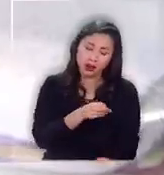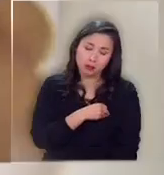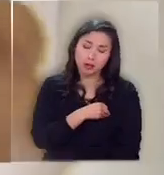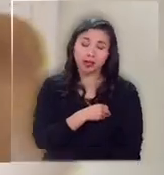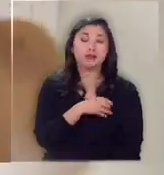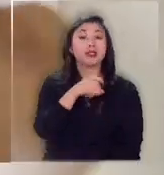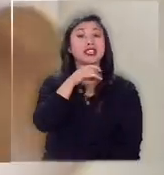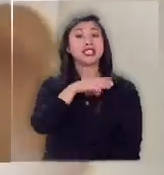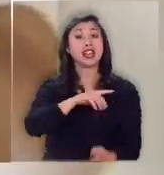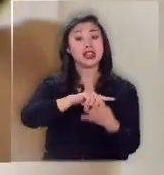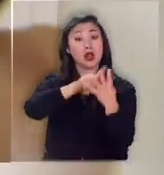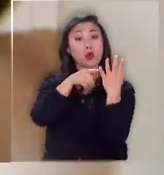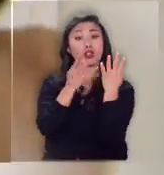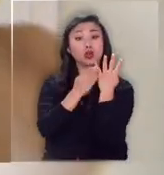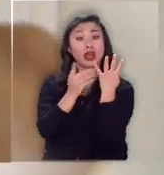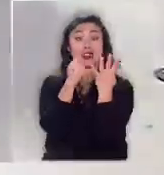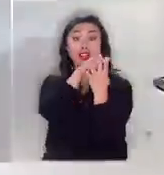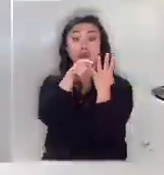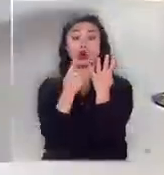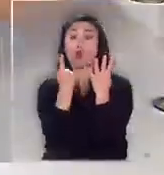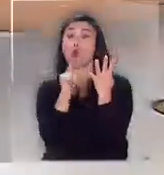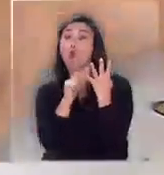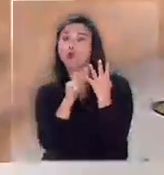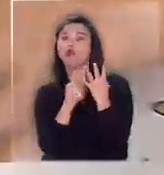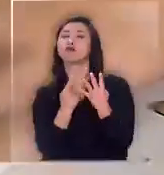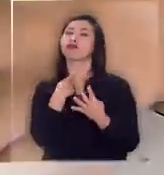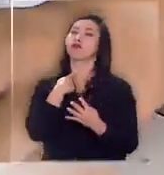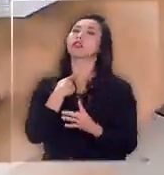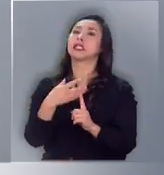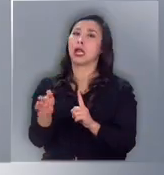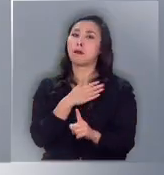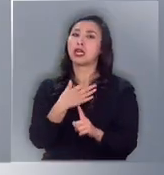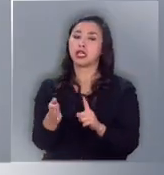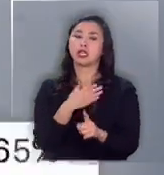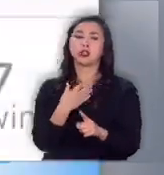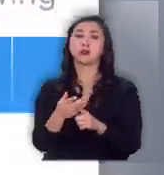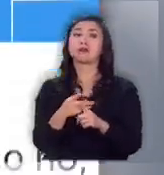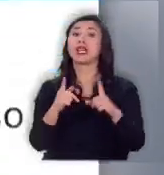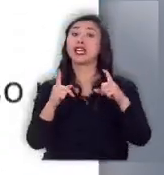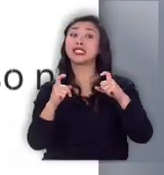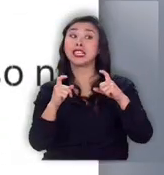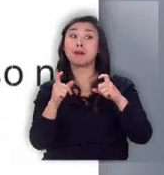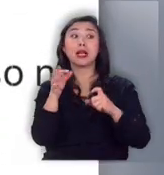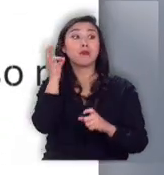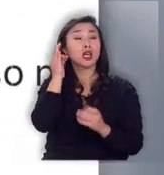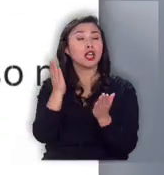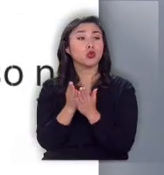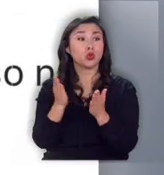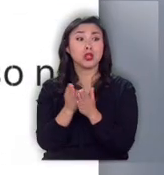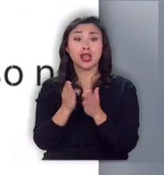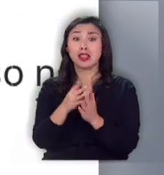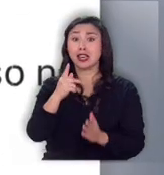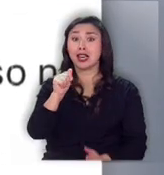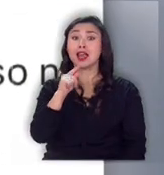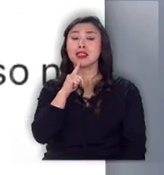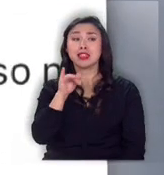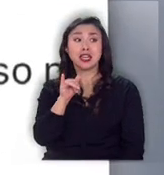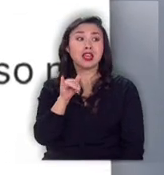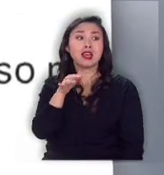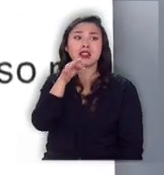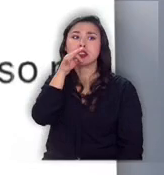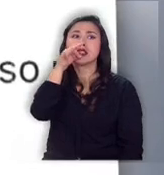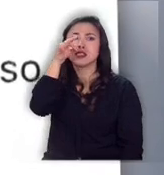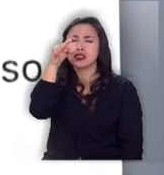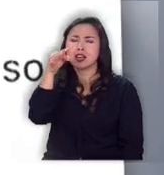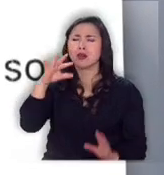Chile, uno de cuatro alumnos es víctima de maltrato escolar. En la cuenta privada de Instagram, la estudiante del Colegio Nido de Águilas hacía alusión al